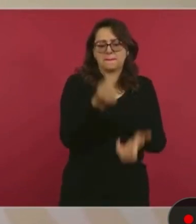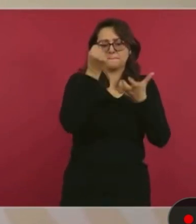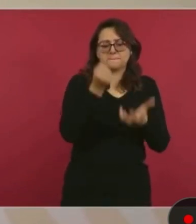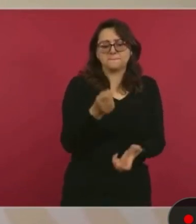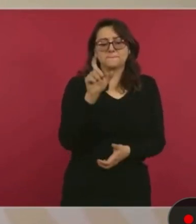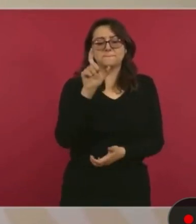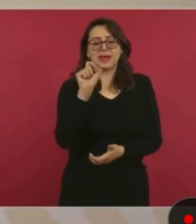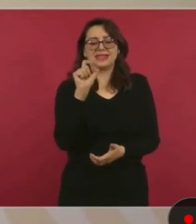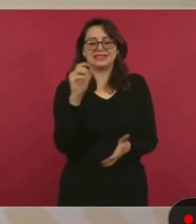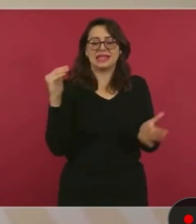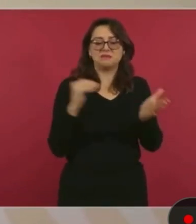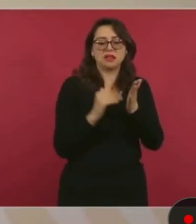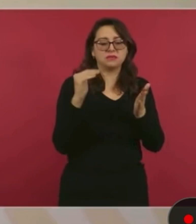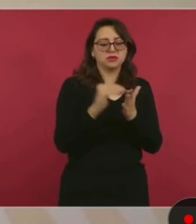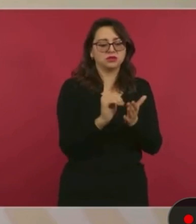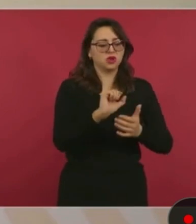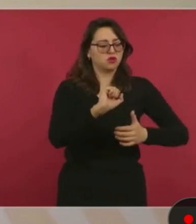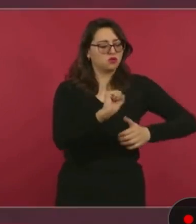Les están